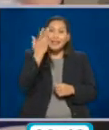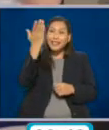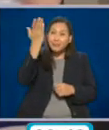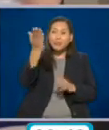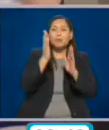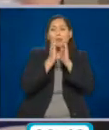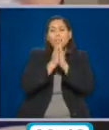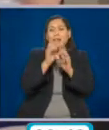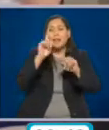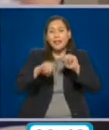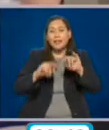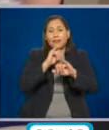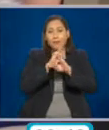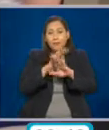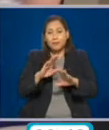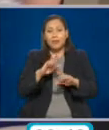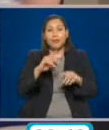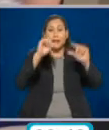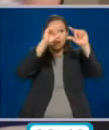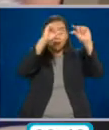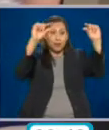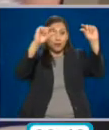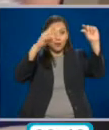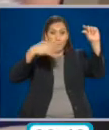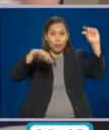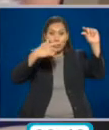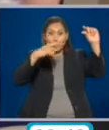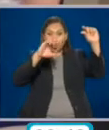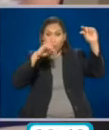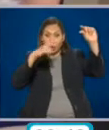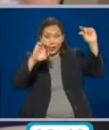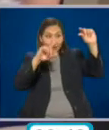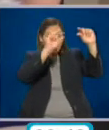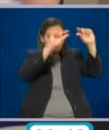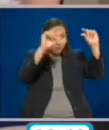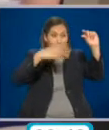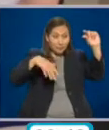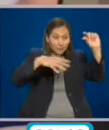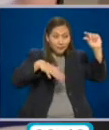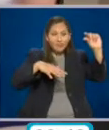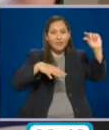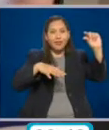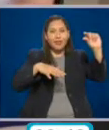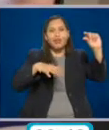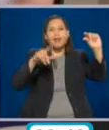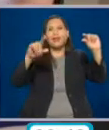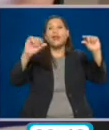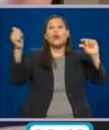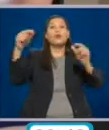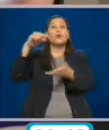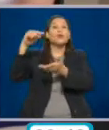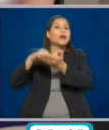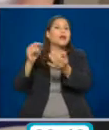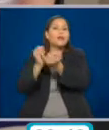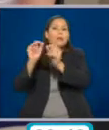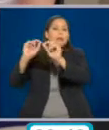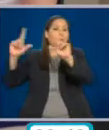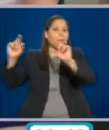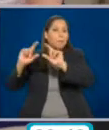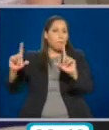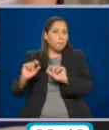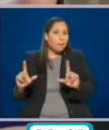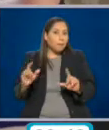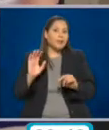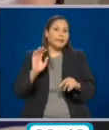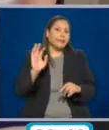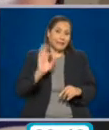no salga una información en una búsqueda de Google, por ejemplo, no va a estar saliendo por otros lados. Entonces, por supuesto, y podemos estar